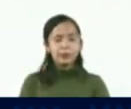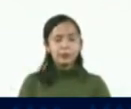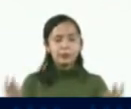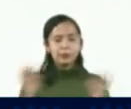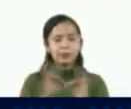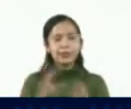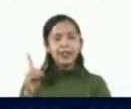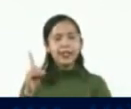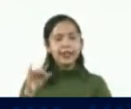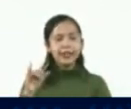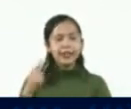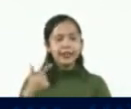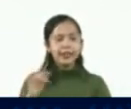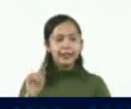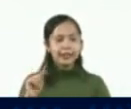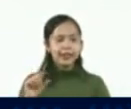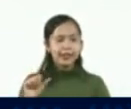digital